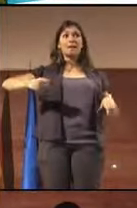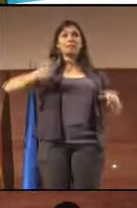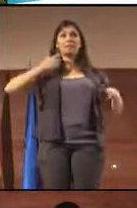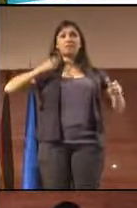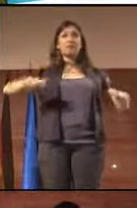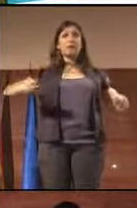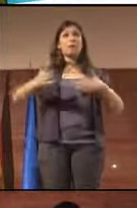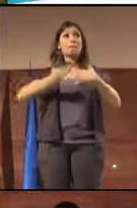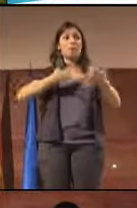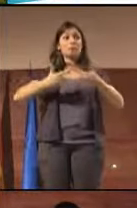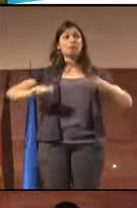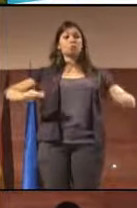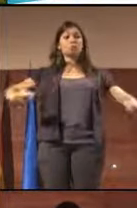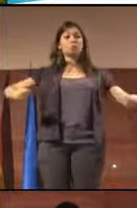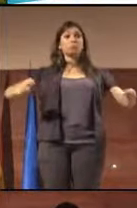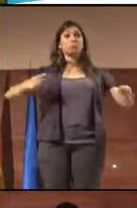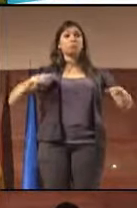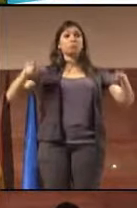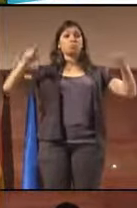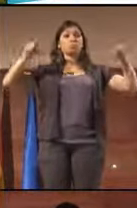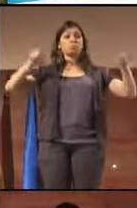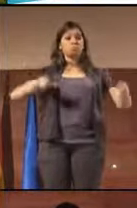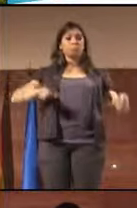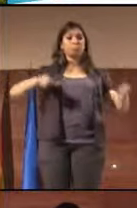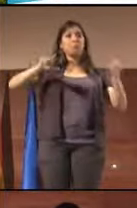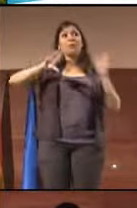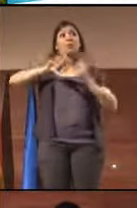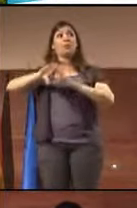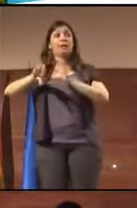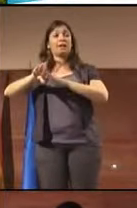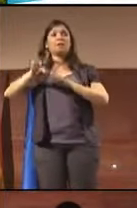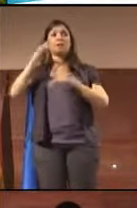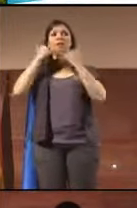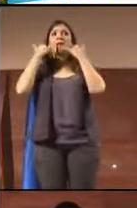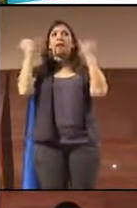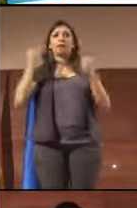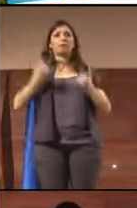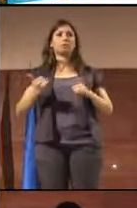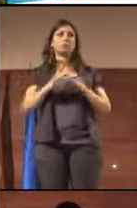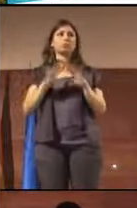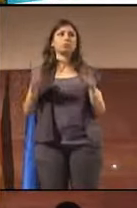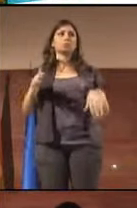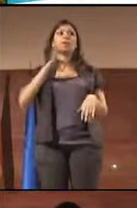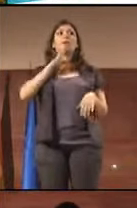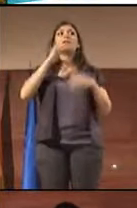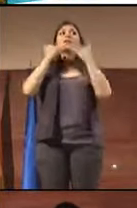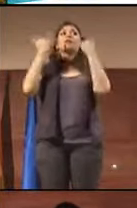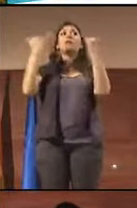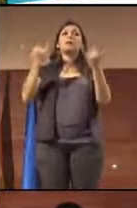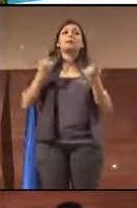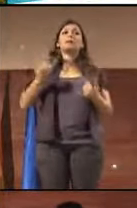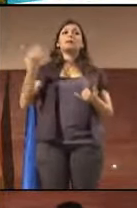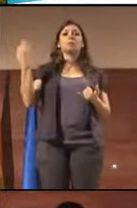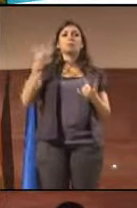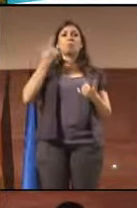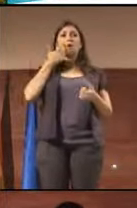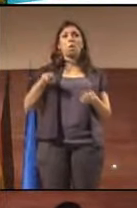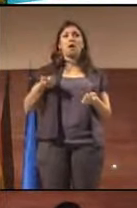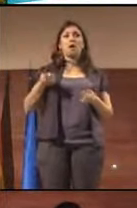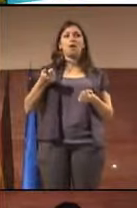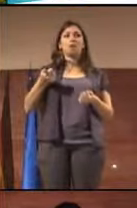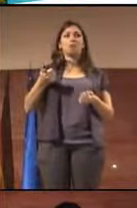sistema manual de regulación en altura, y a la derecha tendríamos el eléctrico. Pero que además el eléctrico tiene mando,